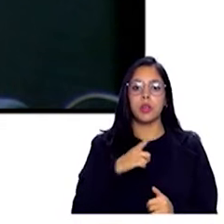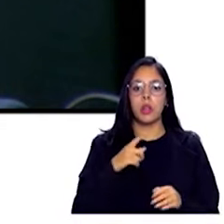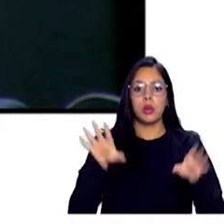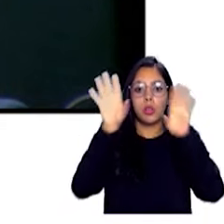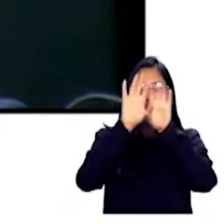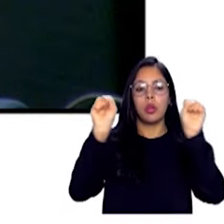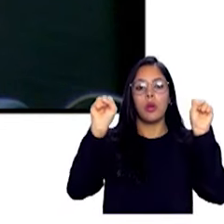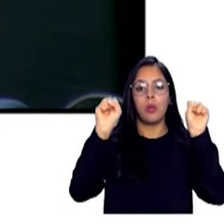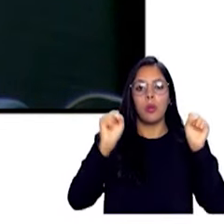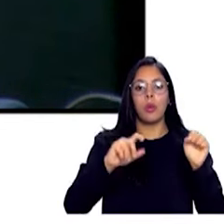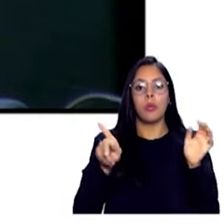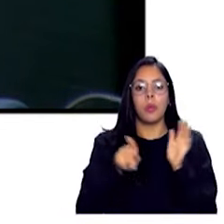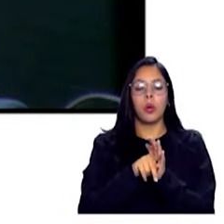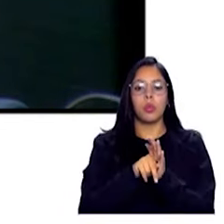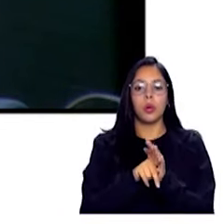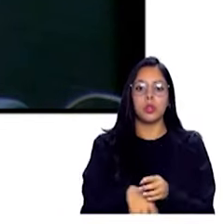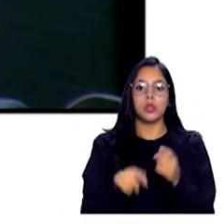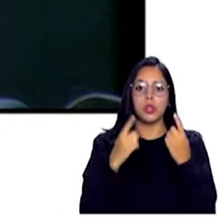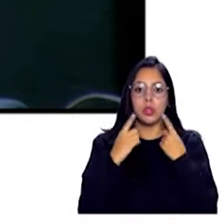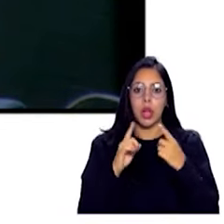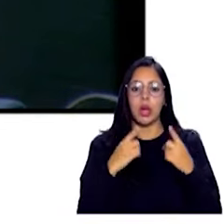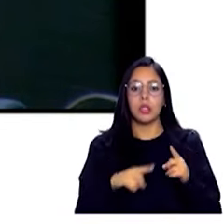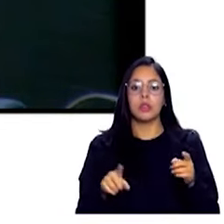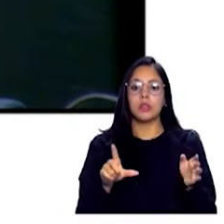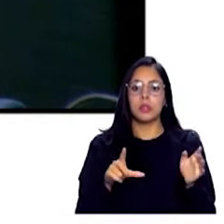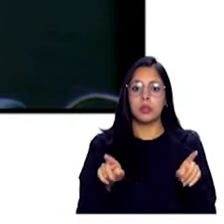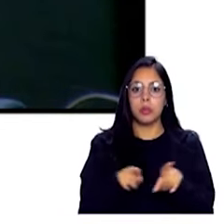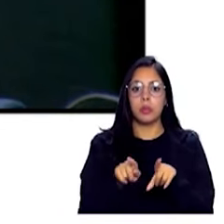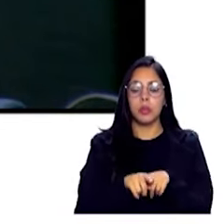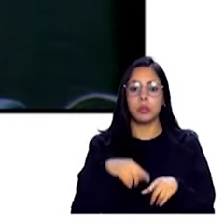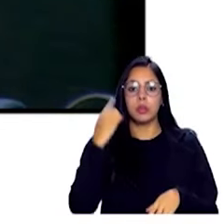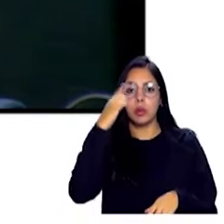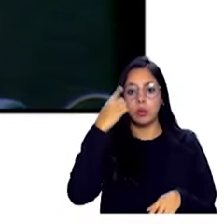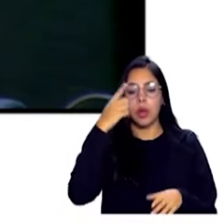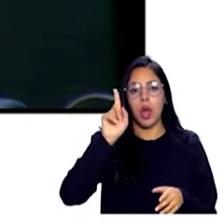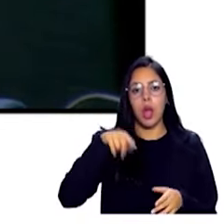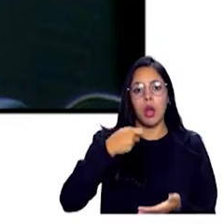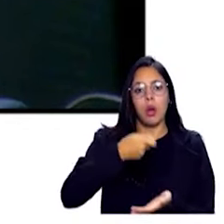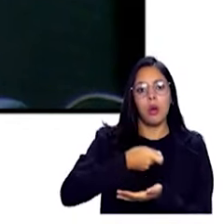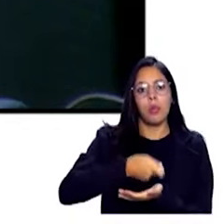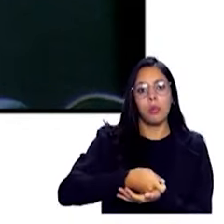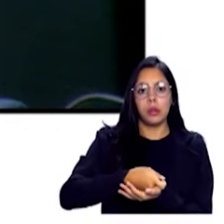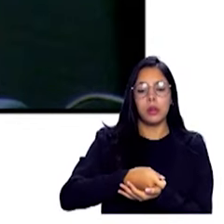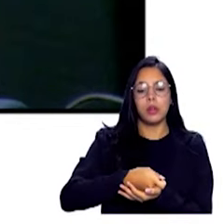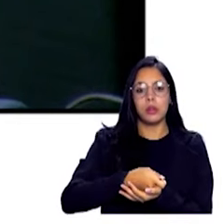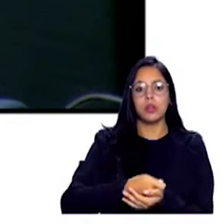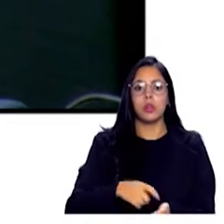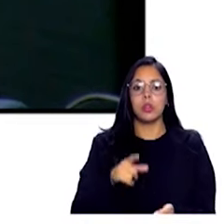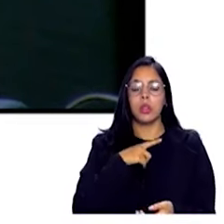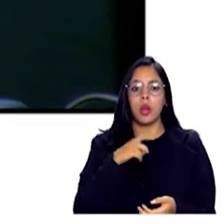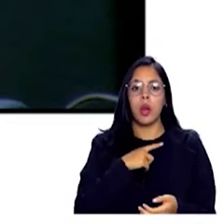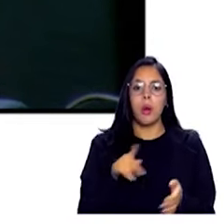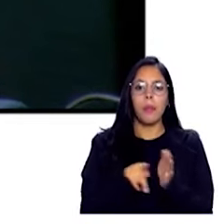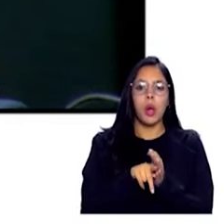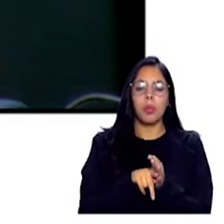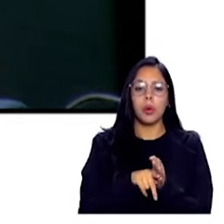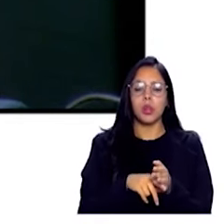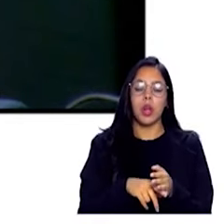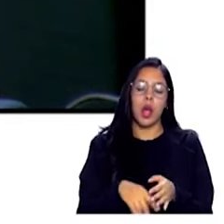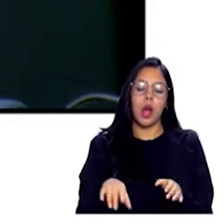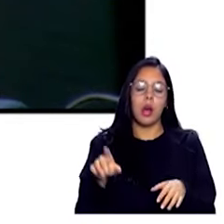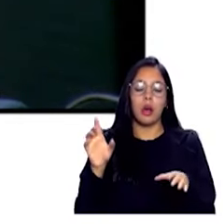de apelación es un recurso obligado por lo menos desde Punto de vista constitucional para